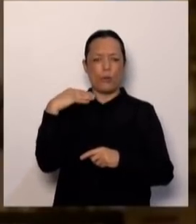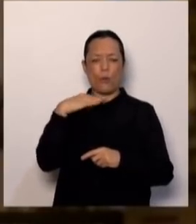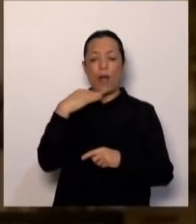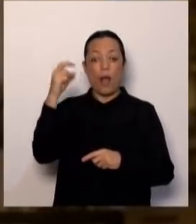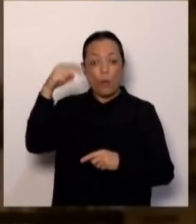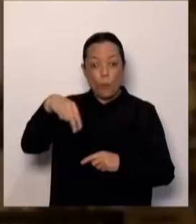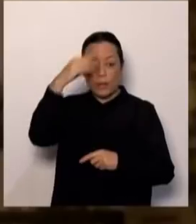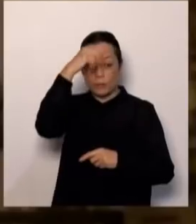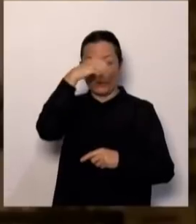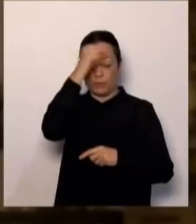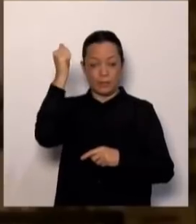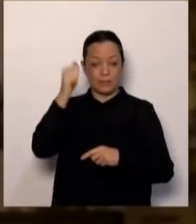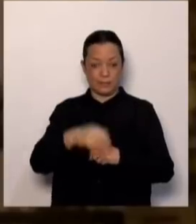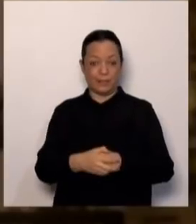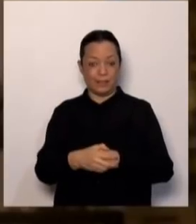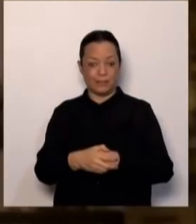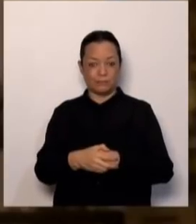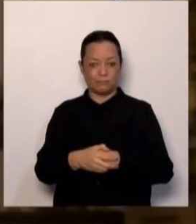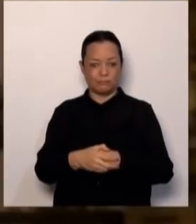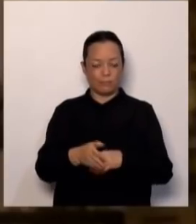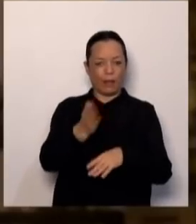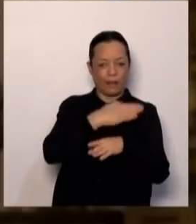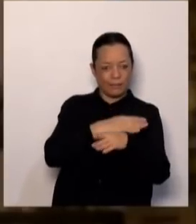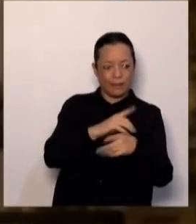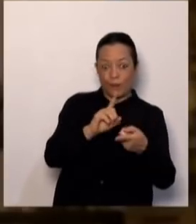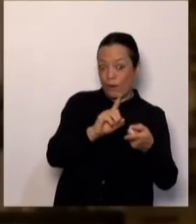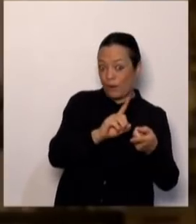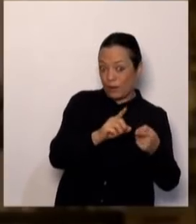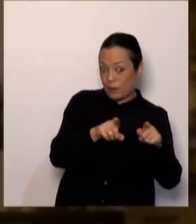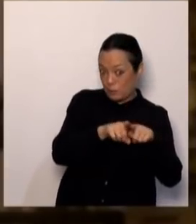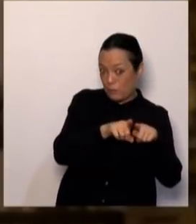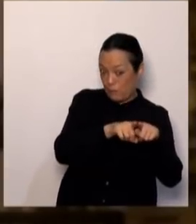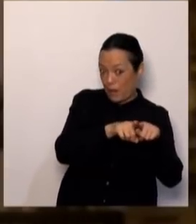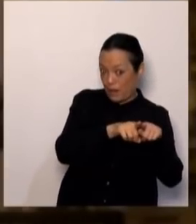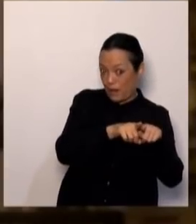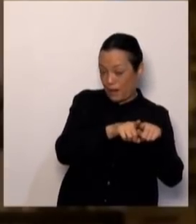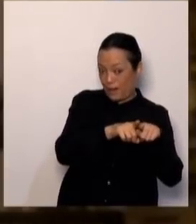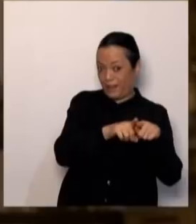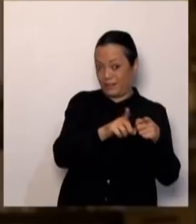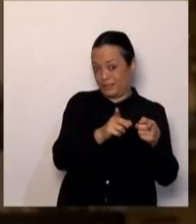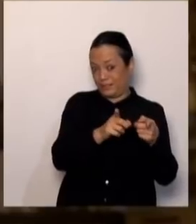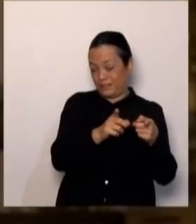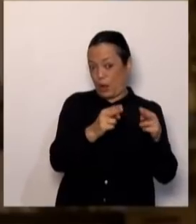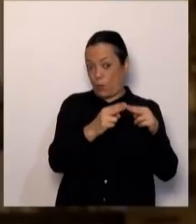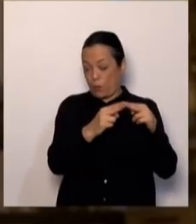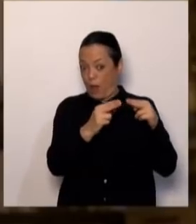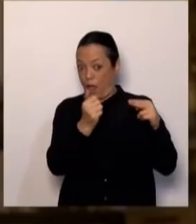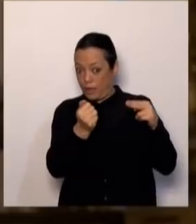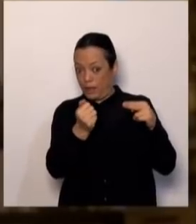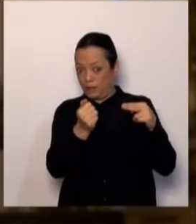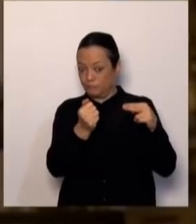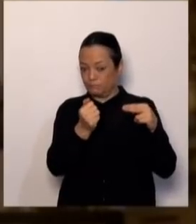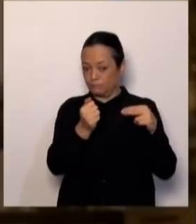porque estaba en pareja con su cuñada y su sobrina le encantó y la cuñada le pide la